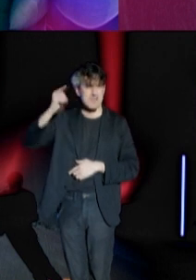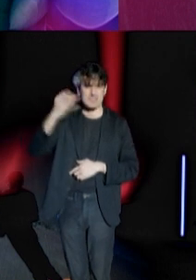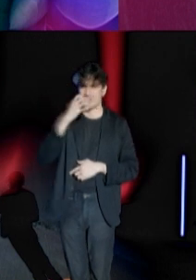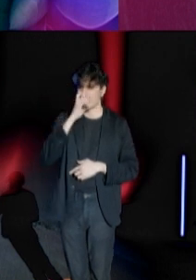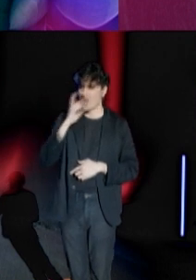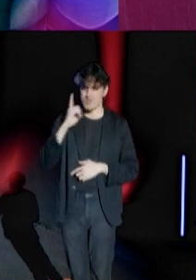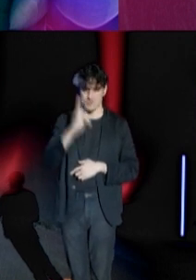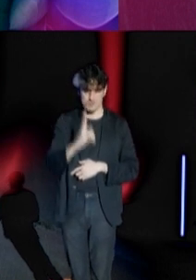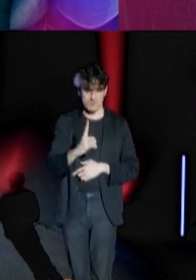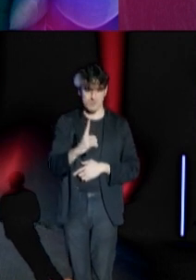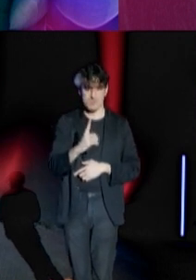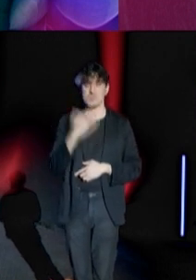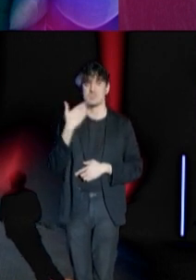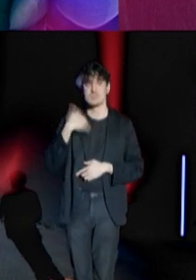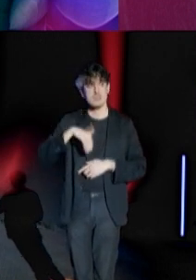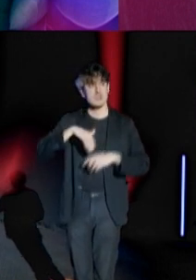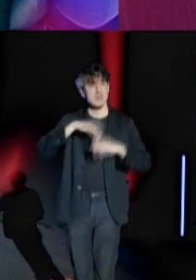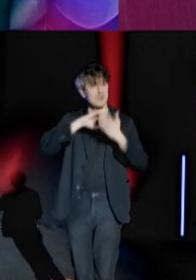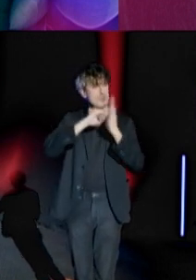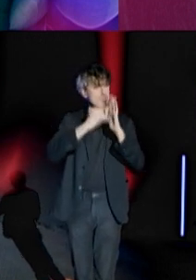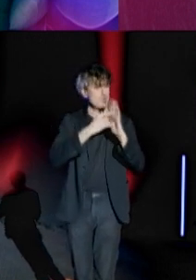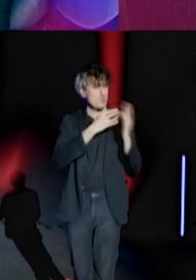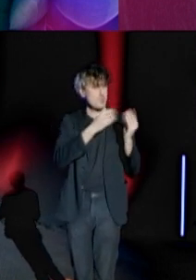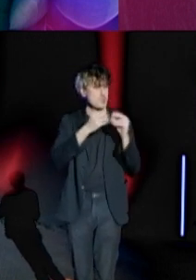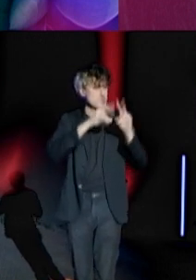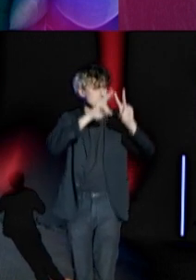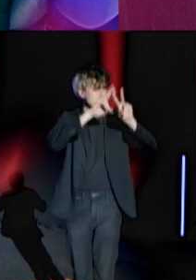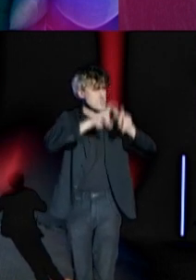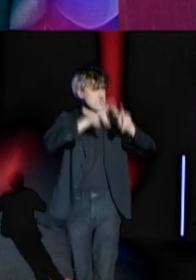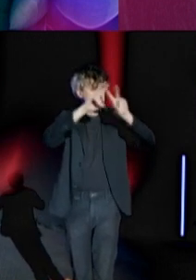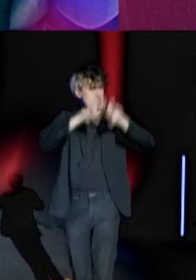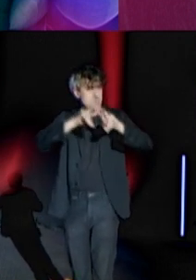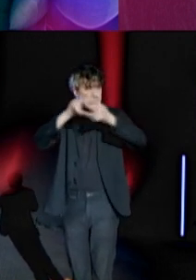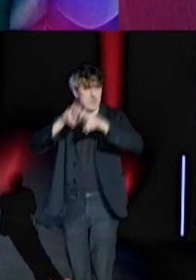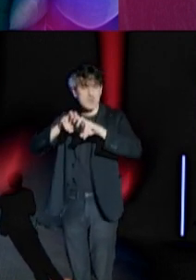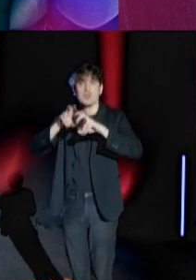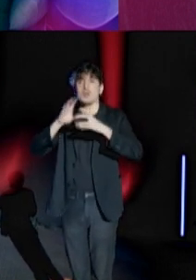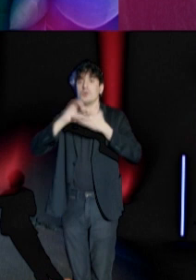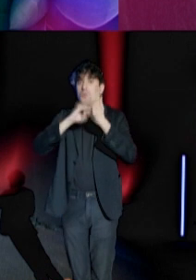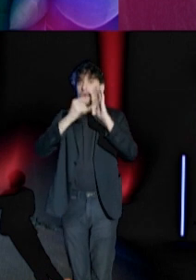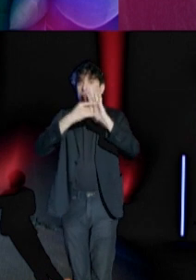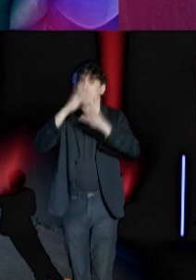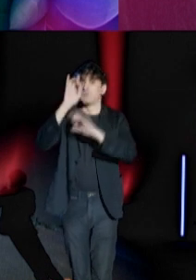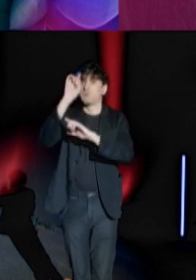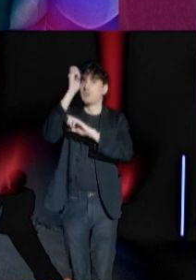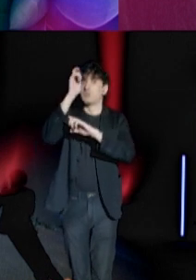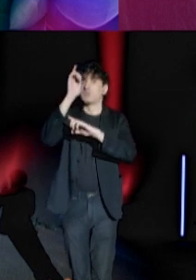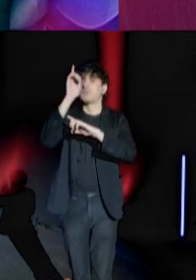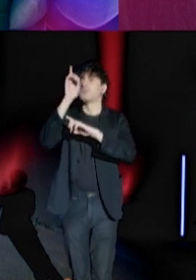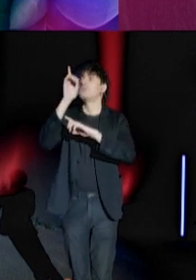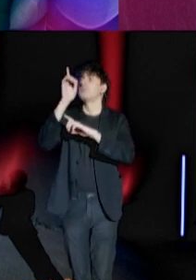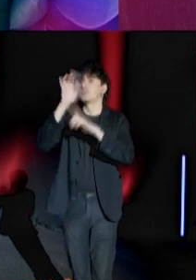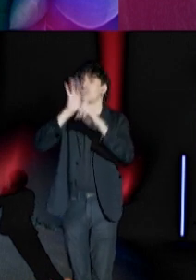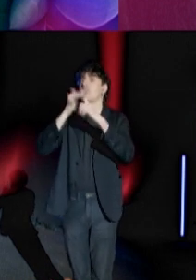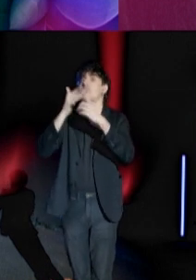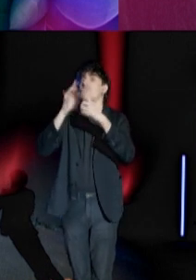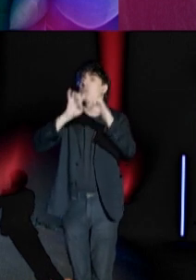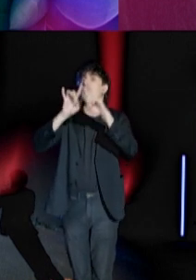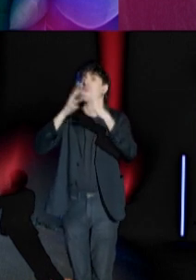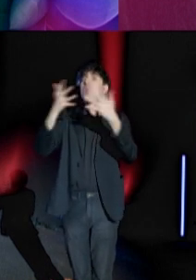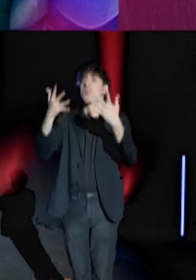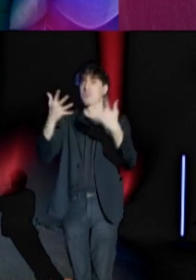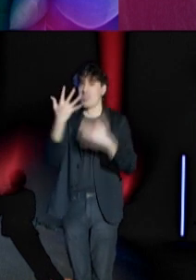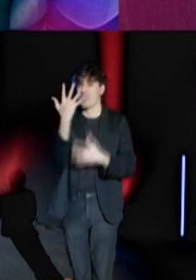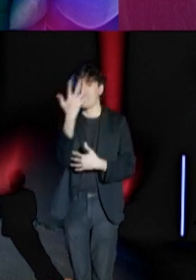analizamos y hemos analizado muchos proyectos la patología de un proyecto exitoso es esta tienes estos cinco